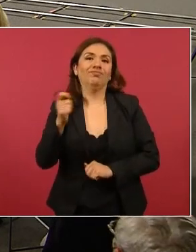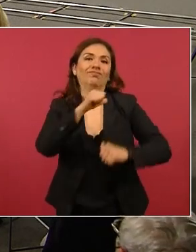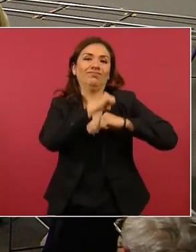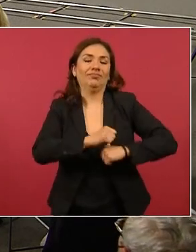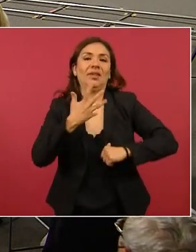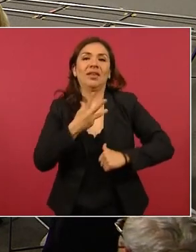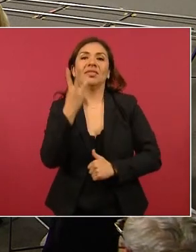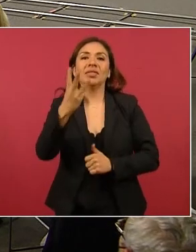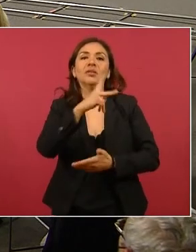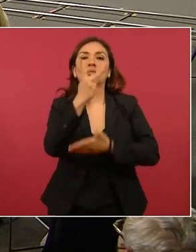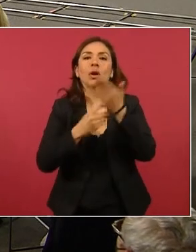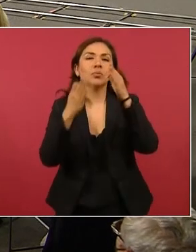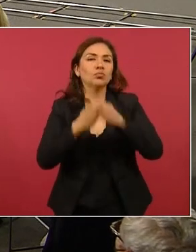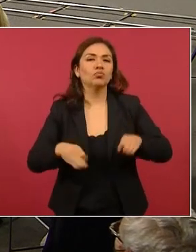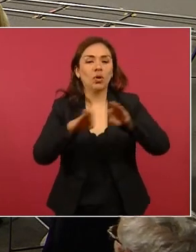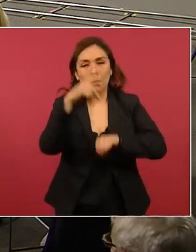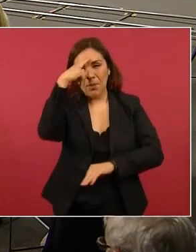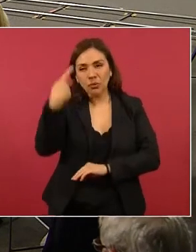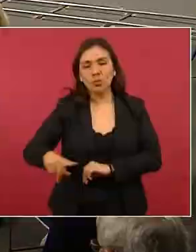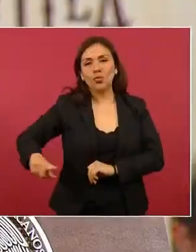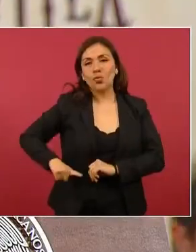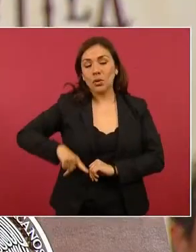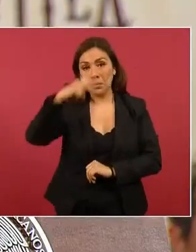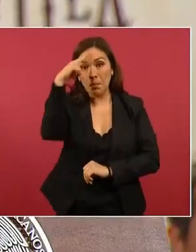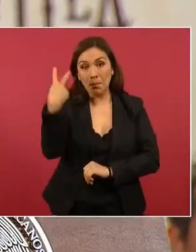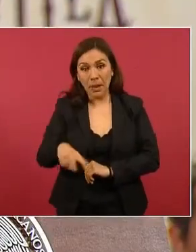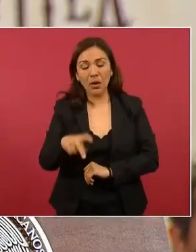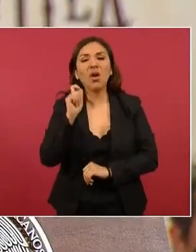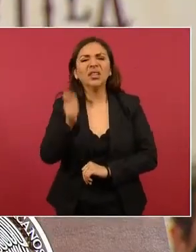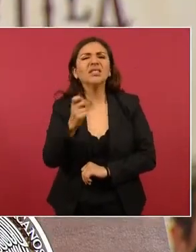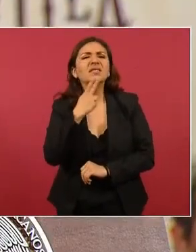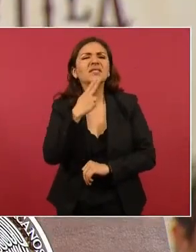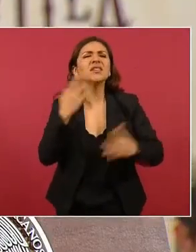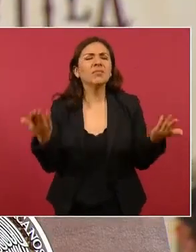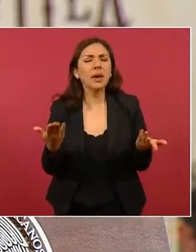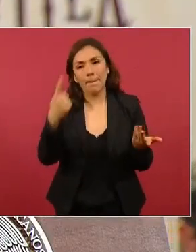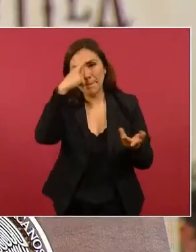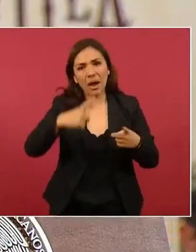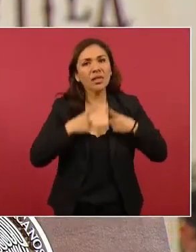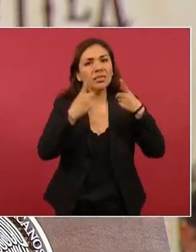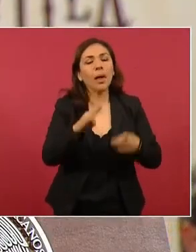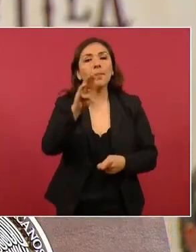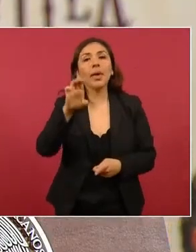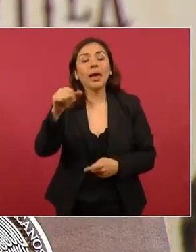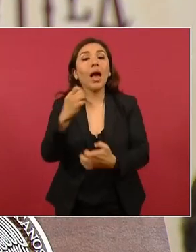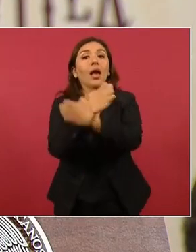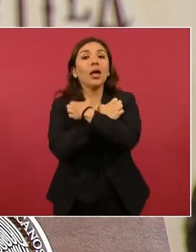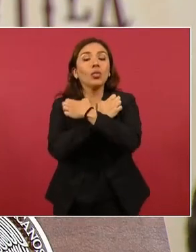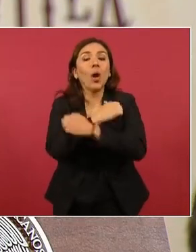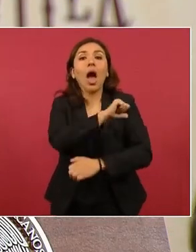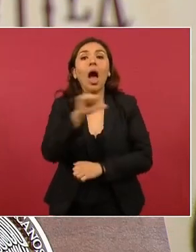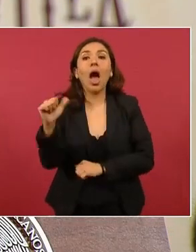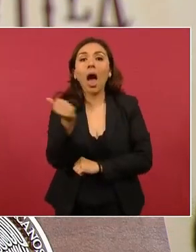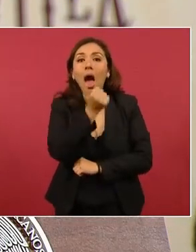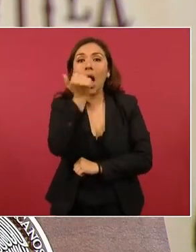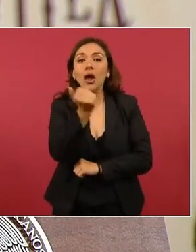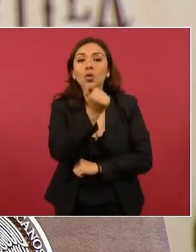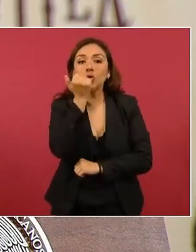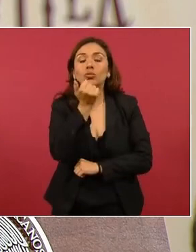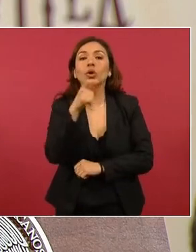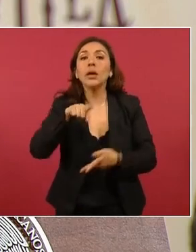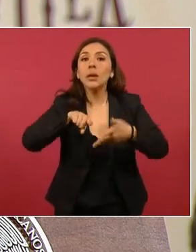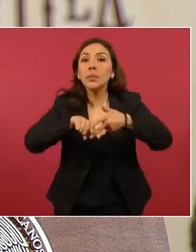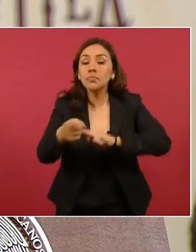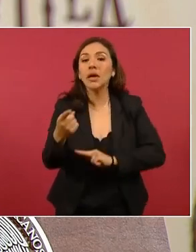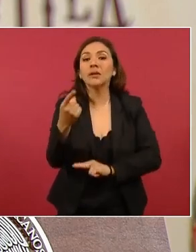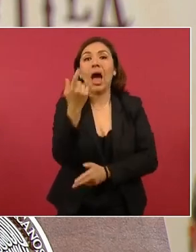tres programas prioritarios para el Gobierno de México que tienen como fin otorgar becas educativas a estudiantes desde el